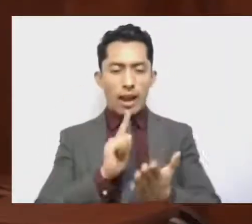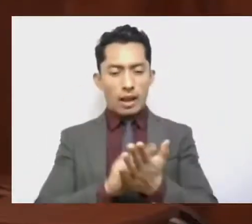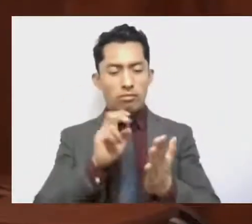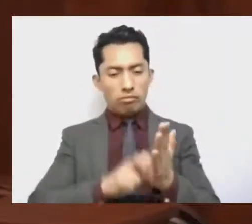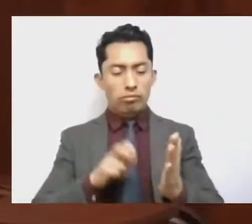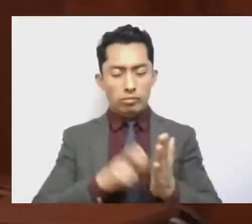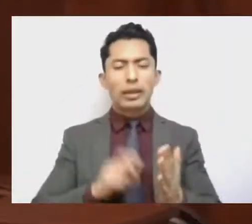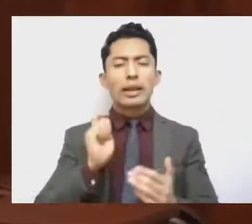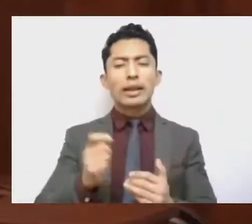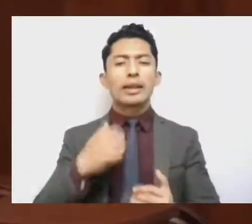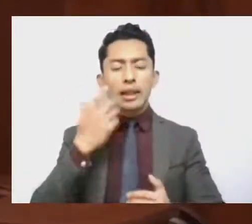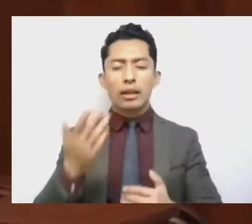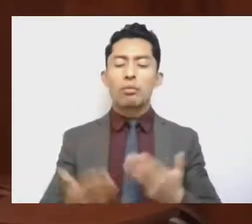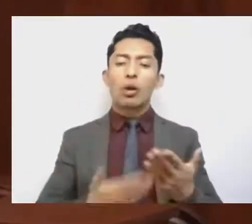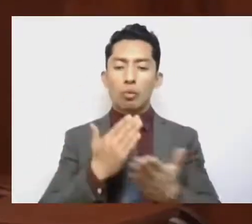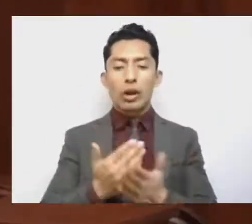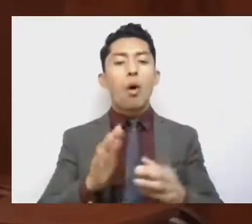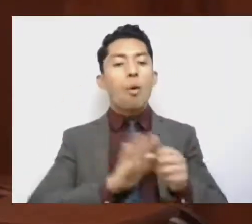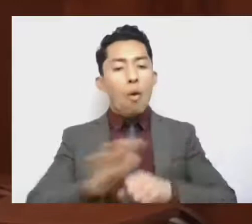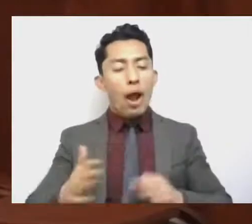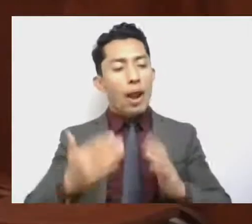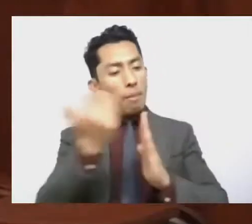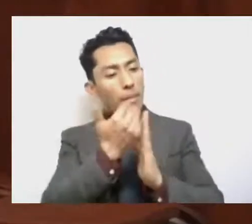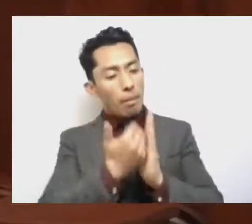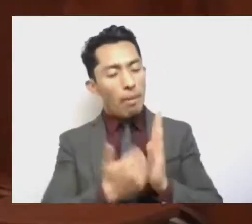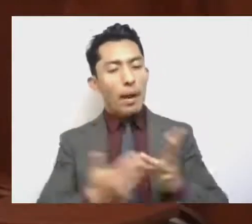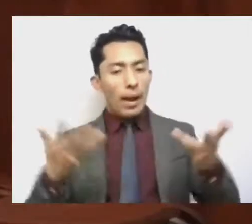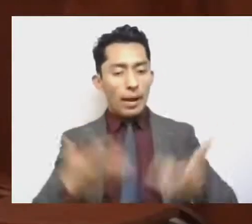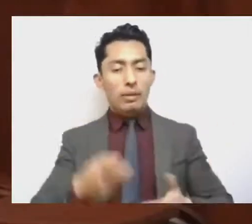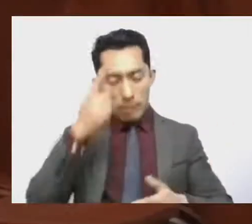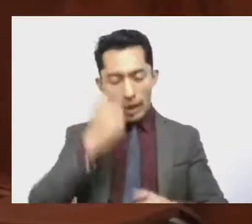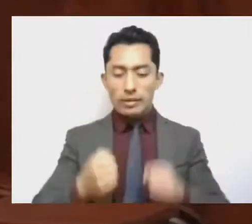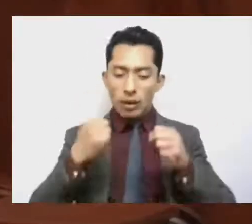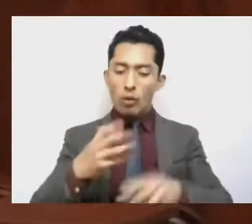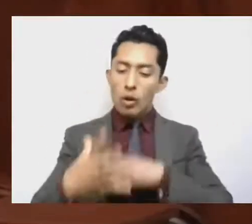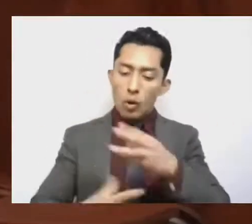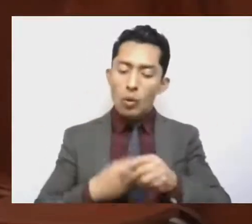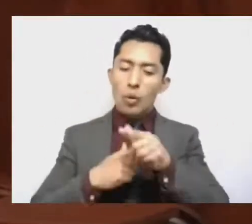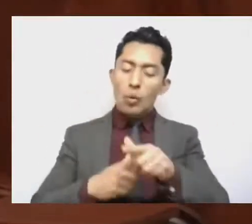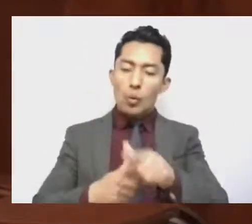establecer los mecanismos que aseguren la sustentabilidad de